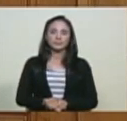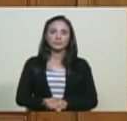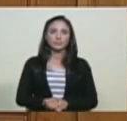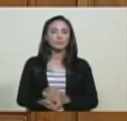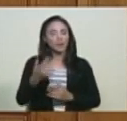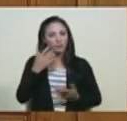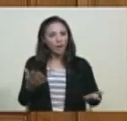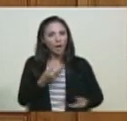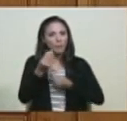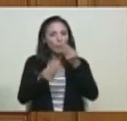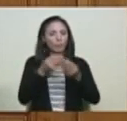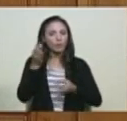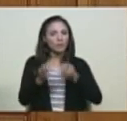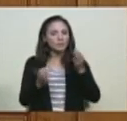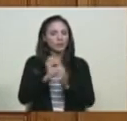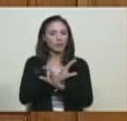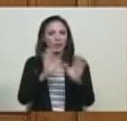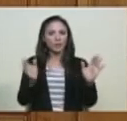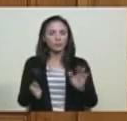Que haya justicia, compatriota.